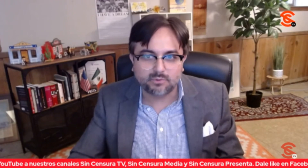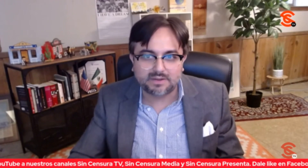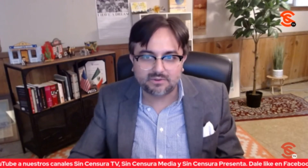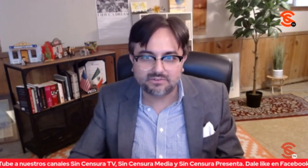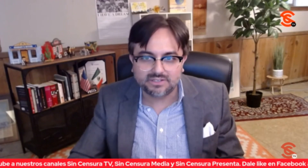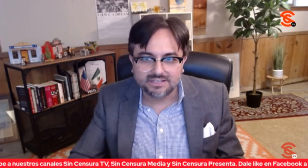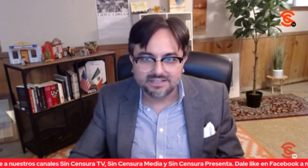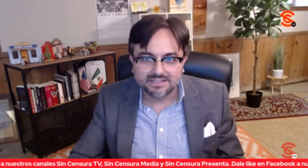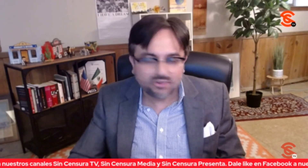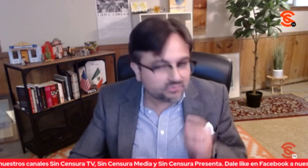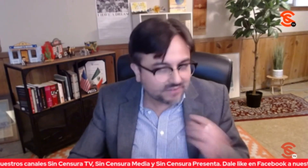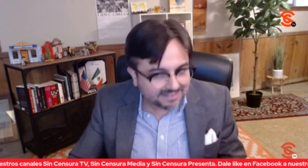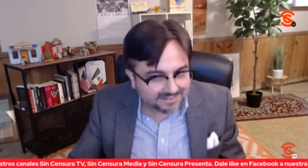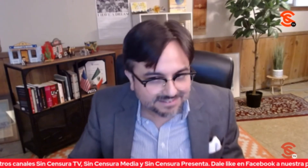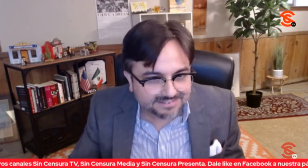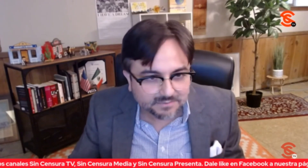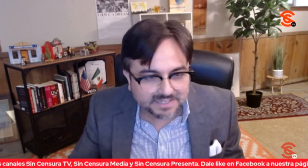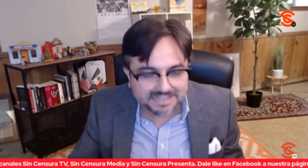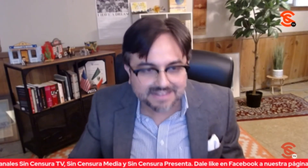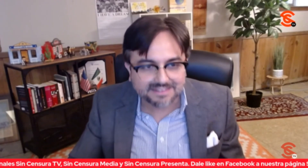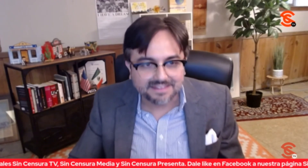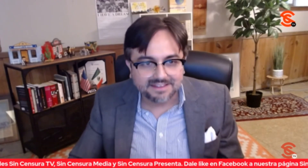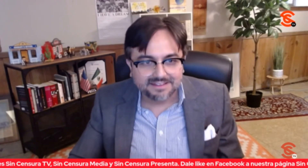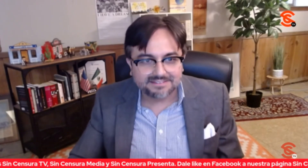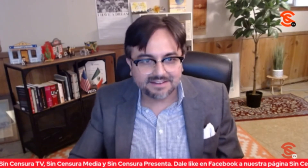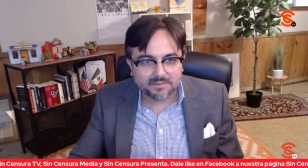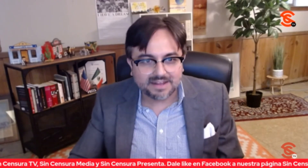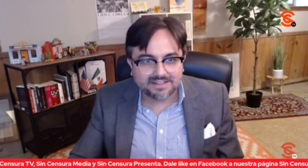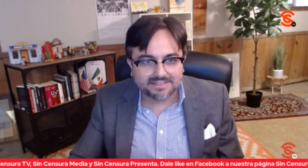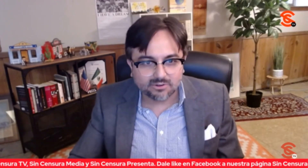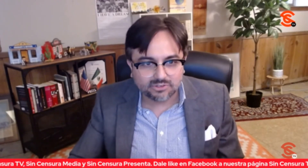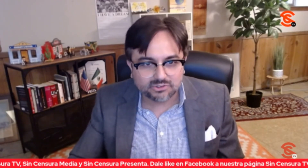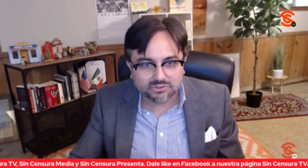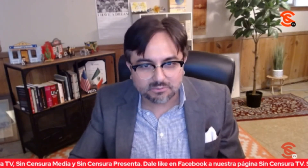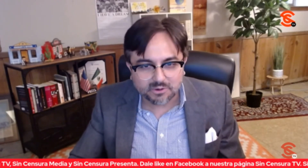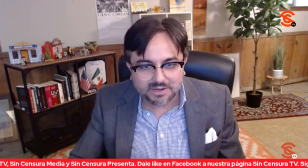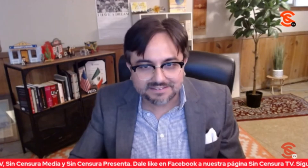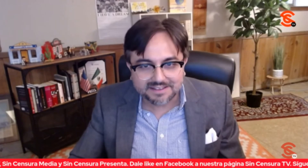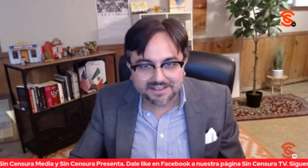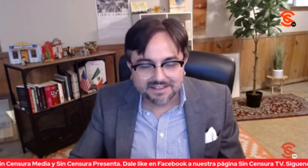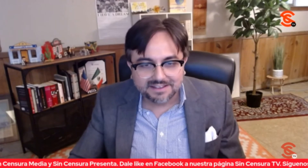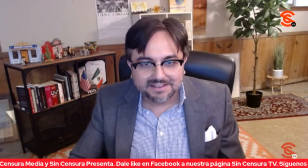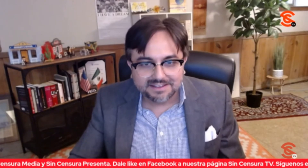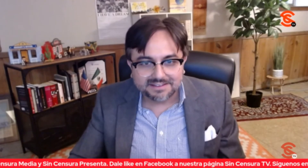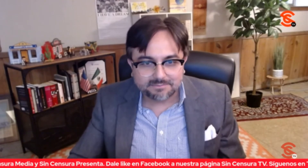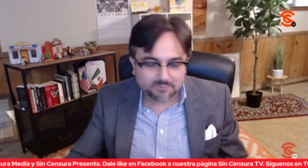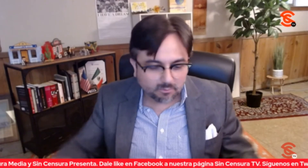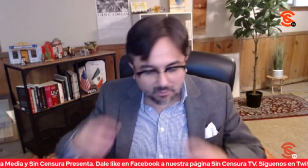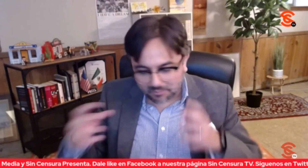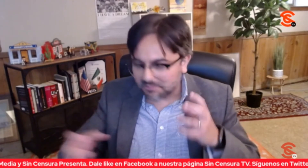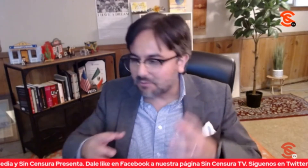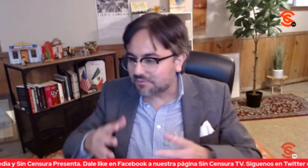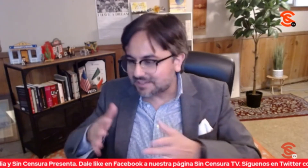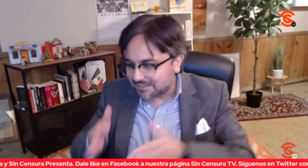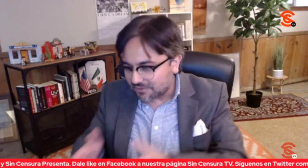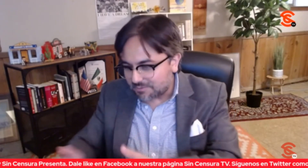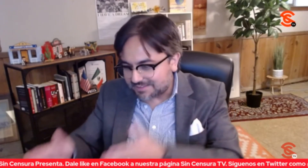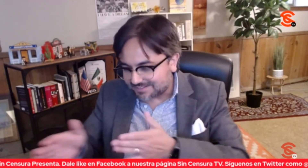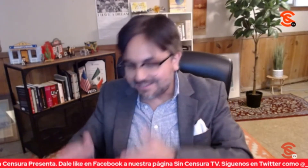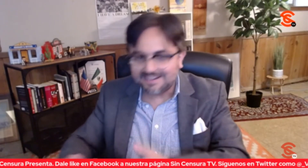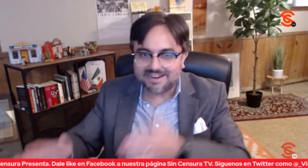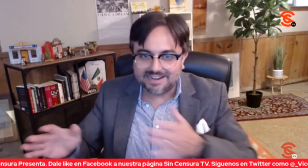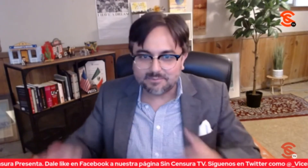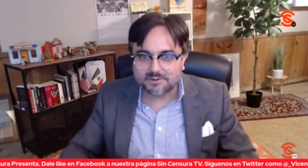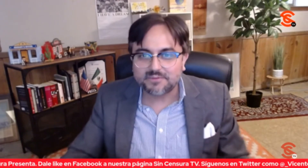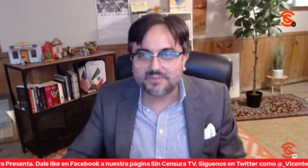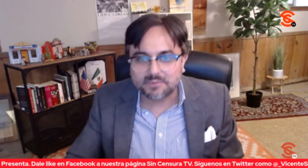López Obrador si no es falta de sensibilidad celebrar ante los hechos de violencia, y como tratando de meterse